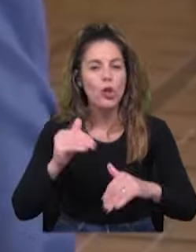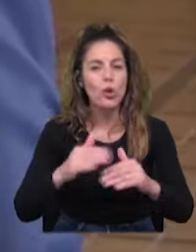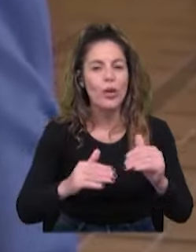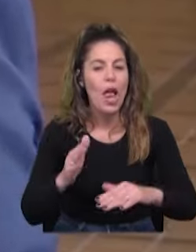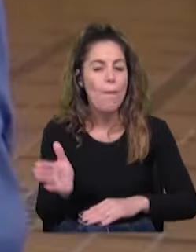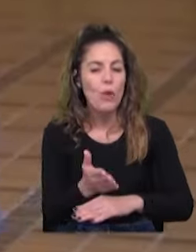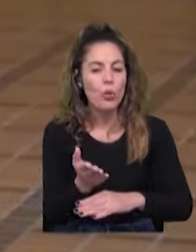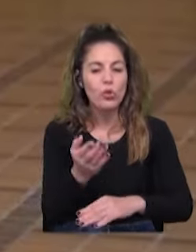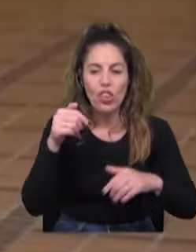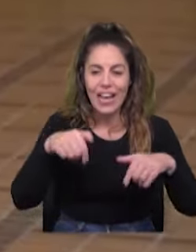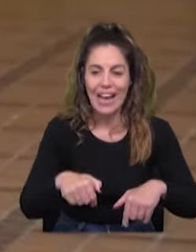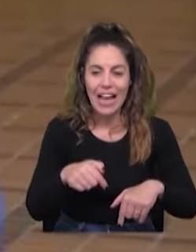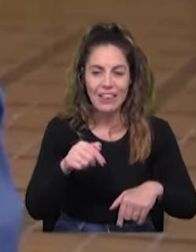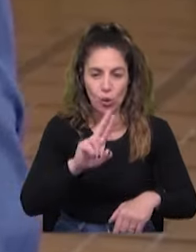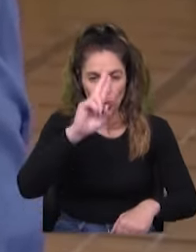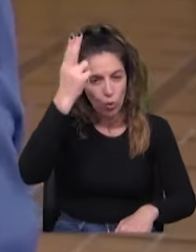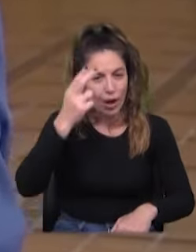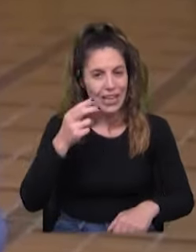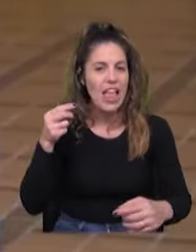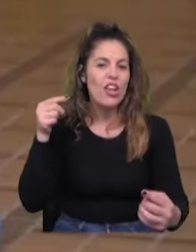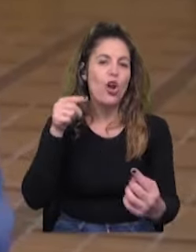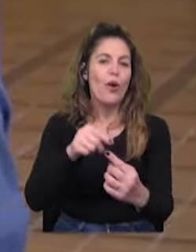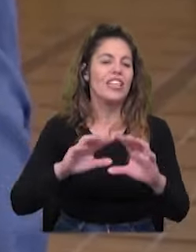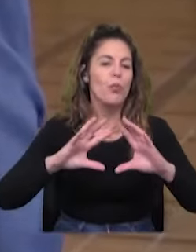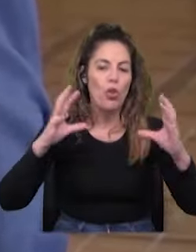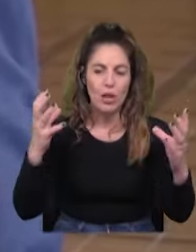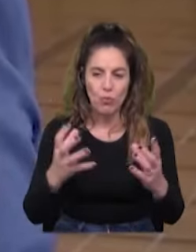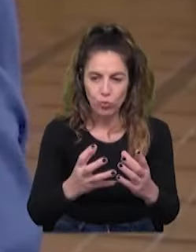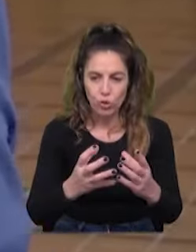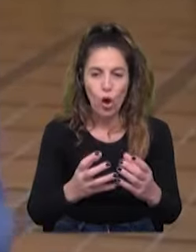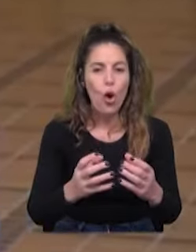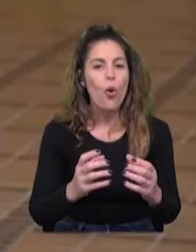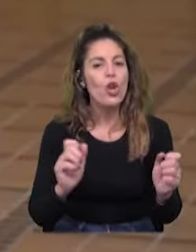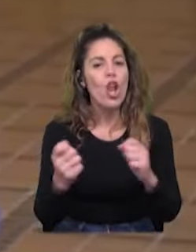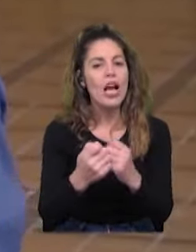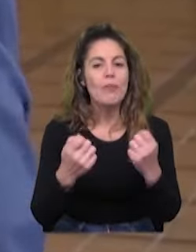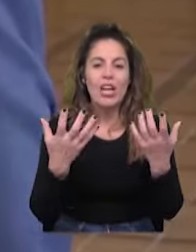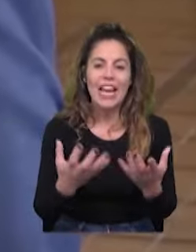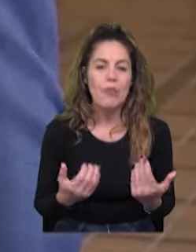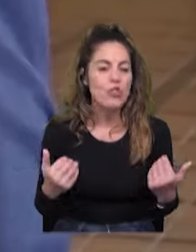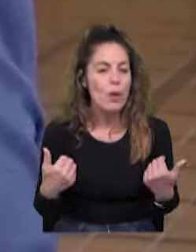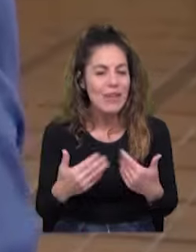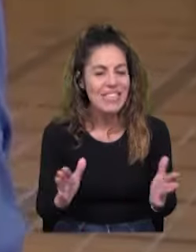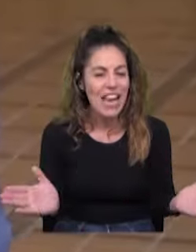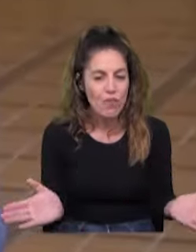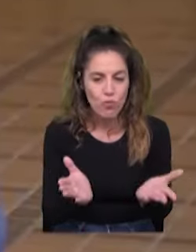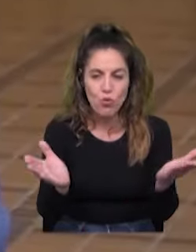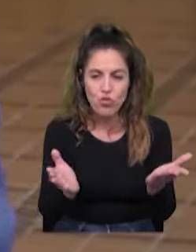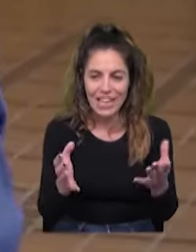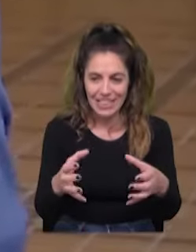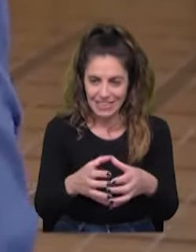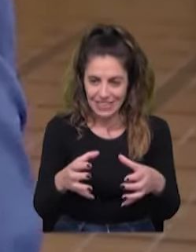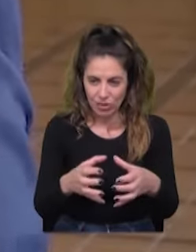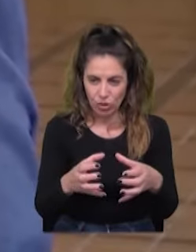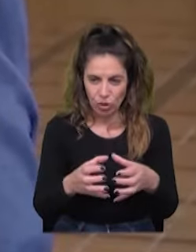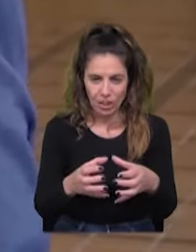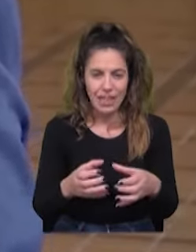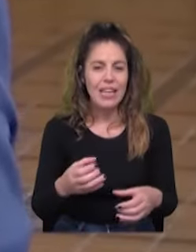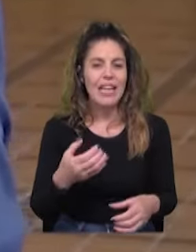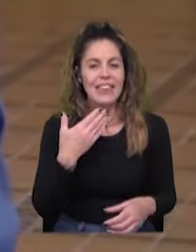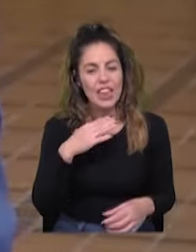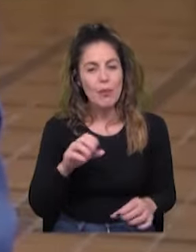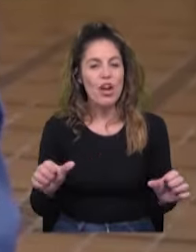desde Uruguay hacia el mundo es uno de los cambios que nos gustaría empezar a impulsar en el sector porque entendemos que es parte de de lo que